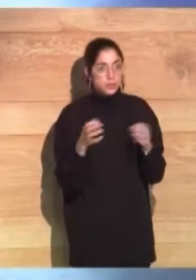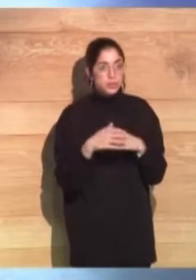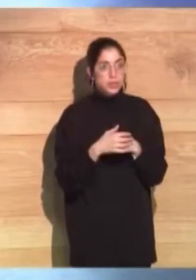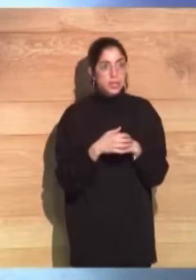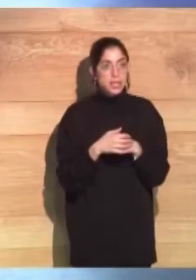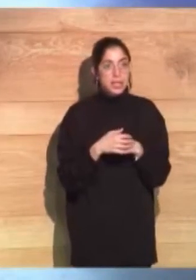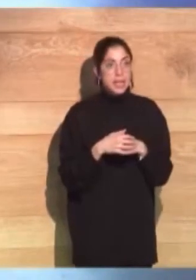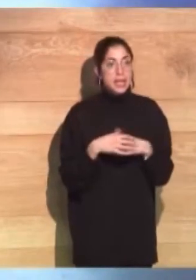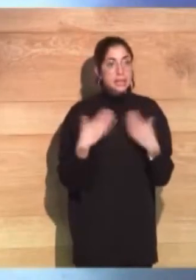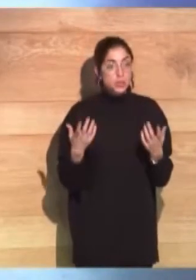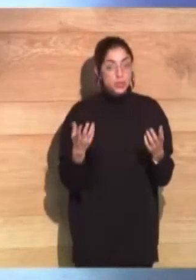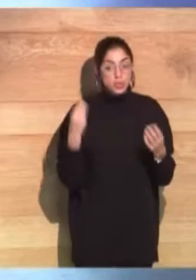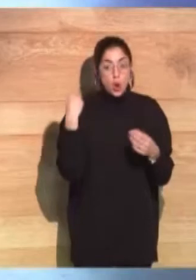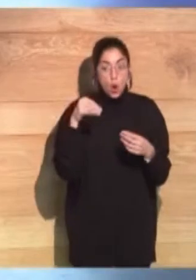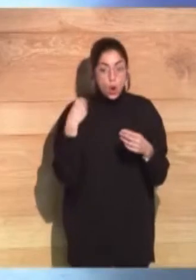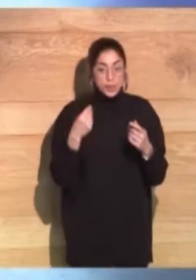educados